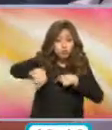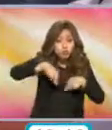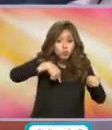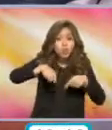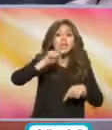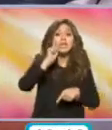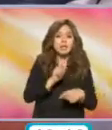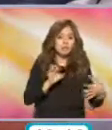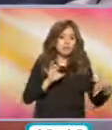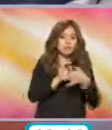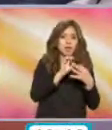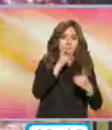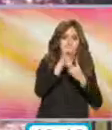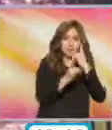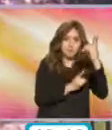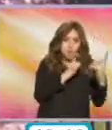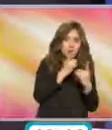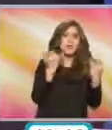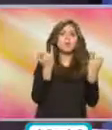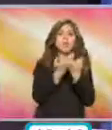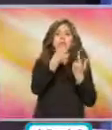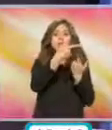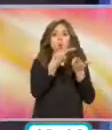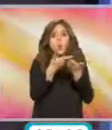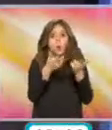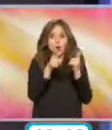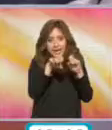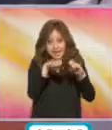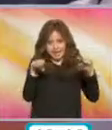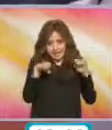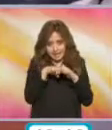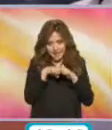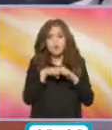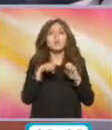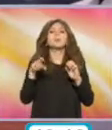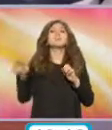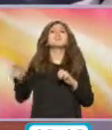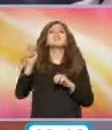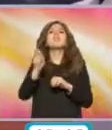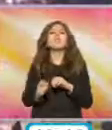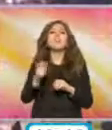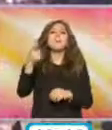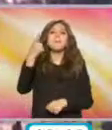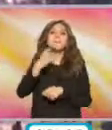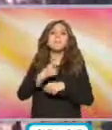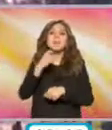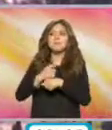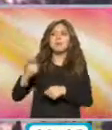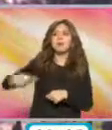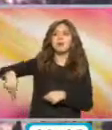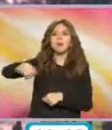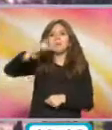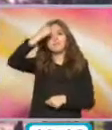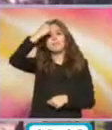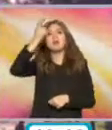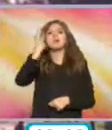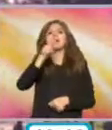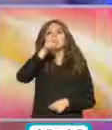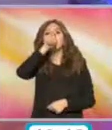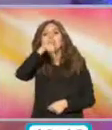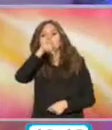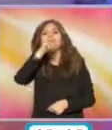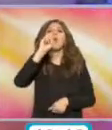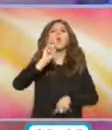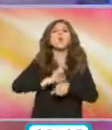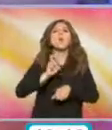y el club, ¿no? También, sí. Nadie se atreve a decir como la gallina y el huevo que es Que primero. nació ¿no? primero. Sí. Claro. Sin embargo,